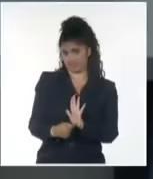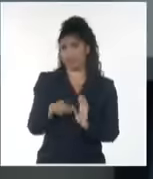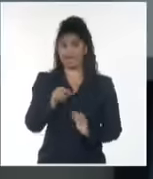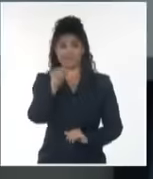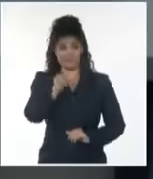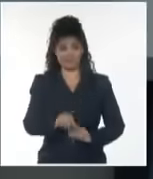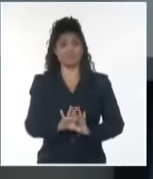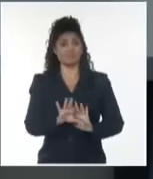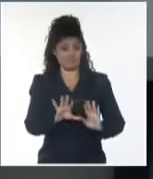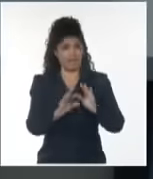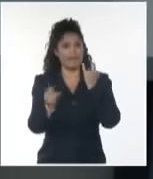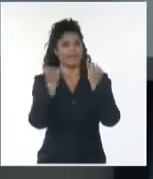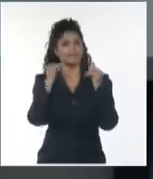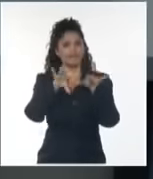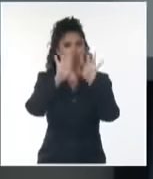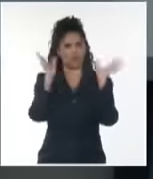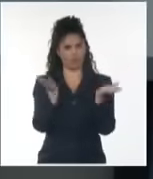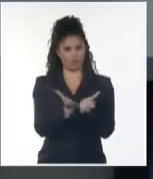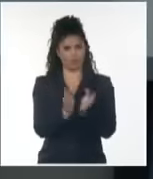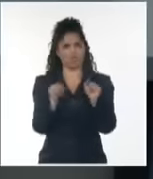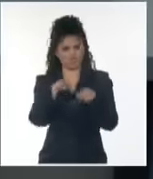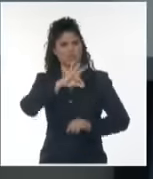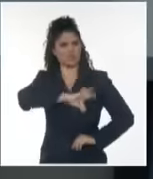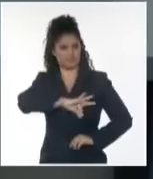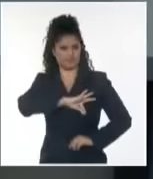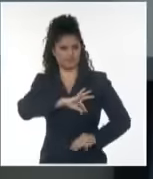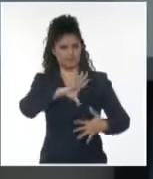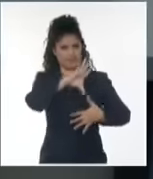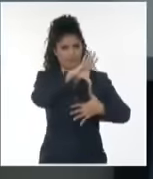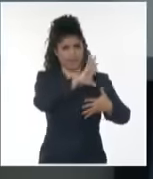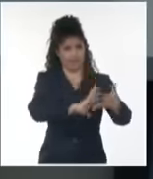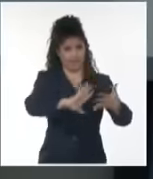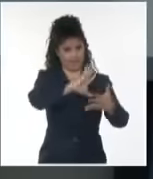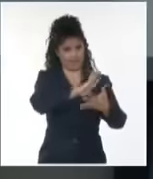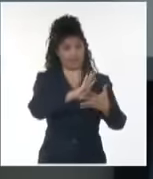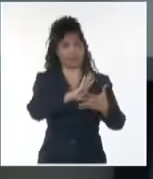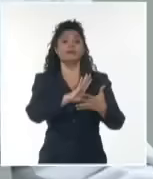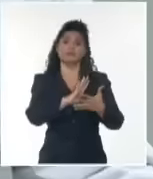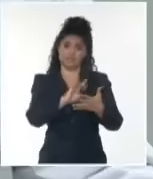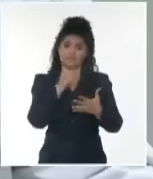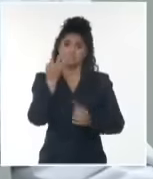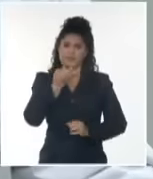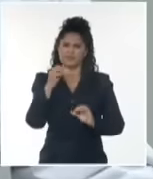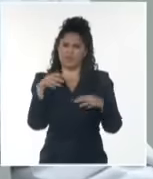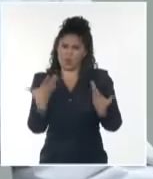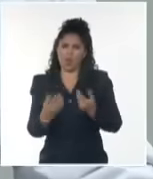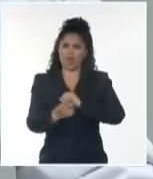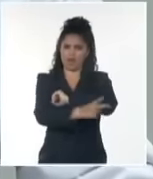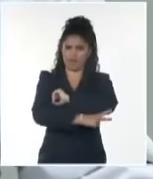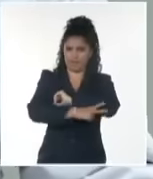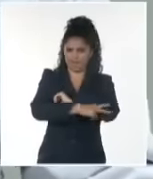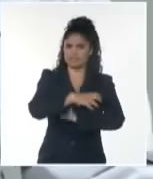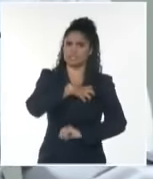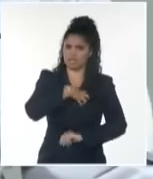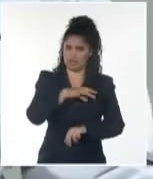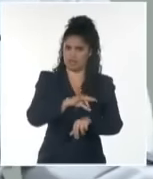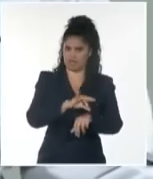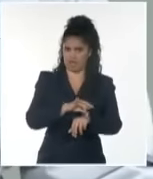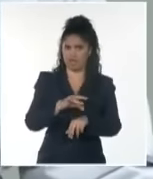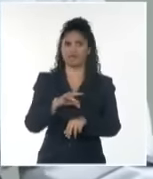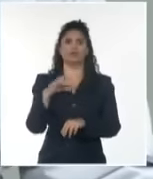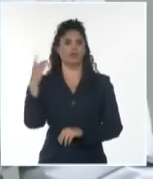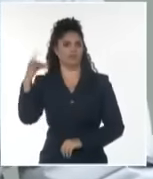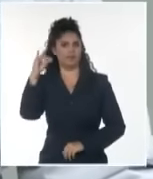en el mundo. En la región de las Américas, según descrito por la Organización Panamericana de la Salud. Y en lo que